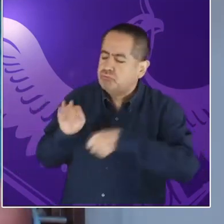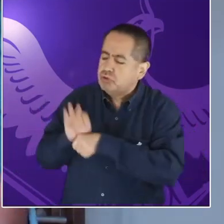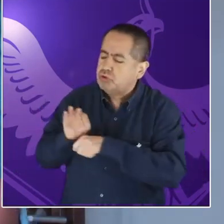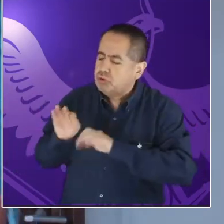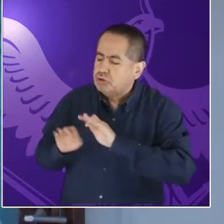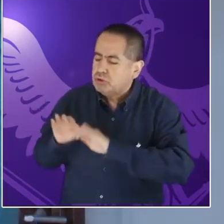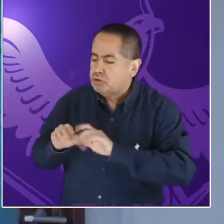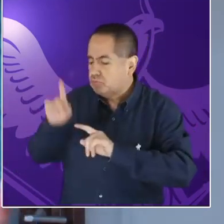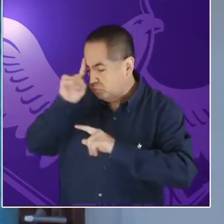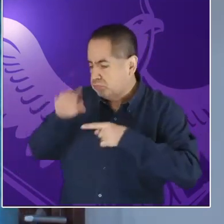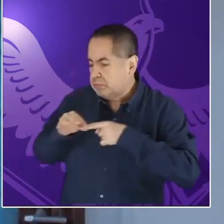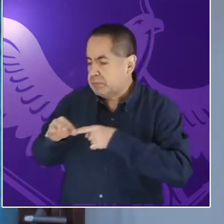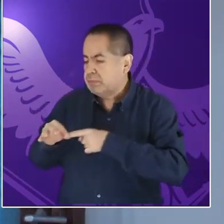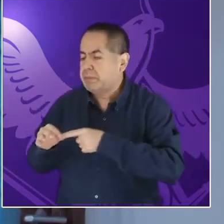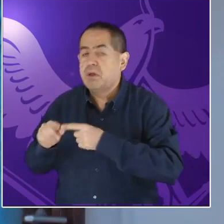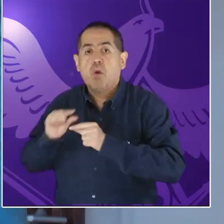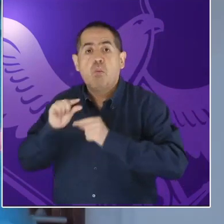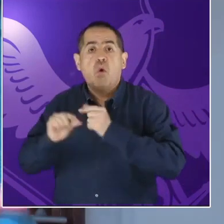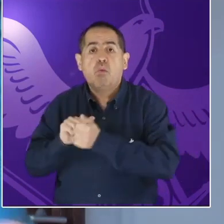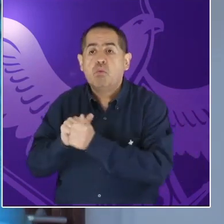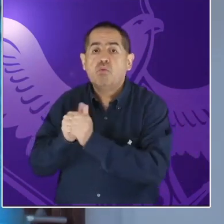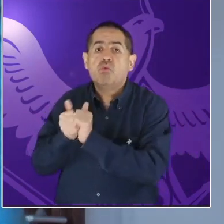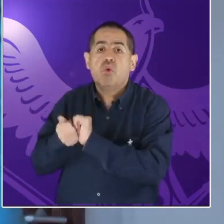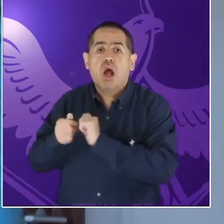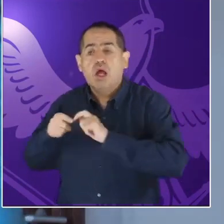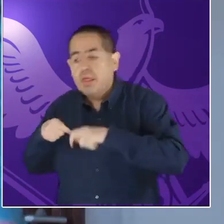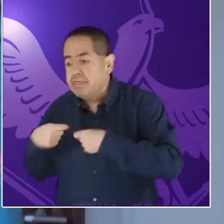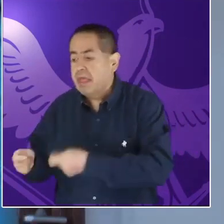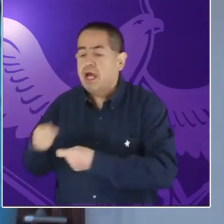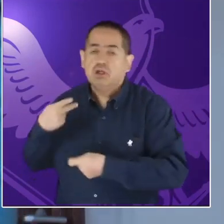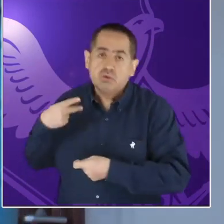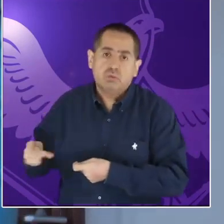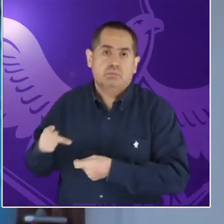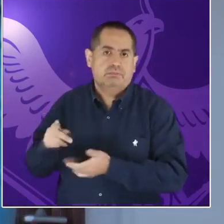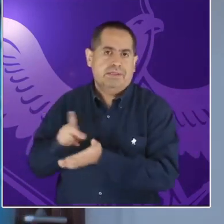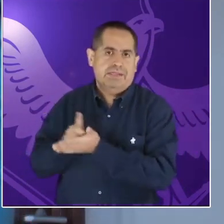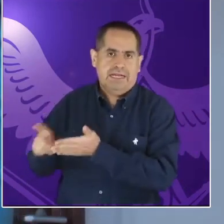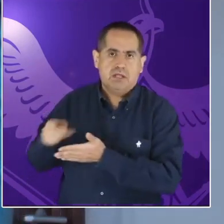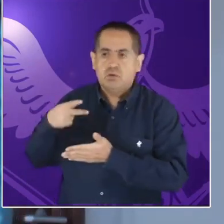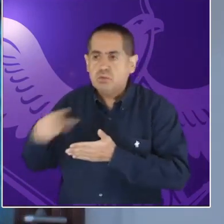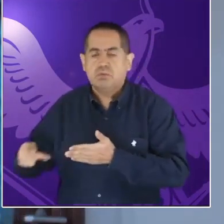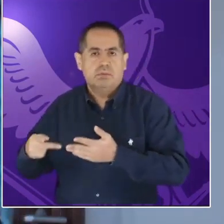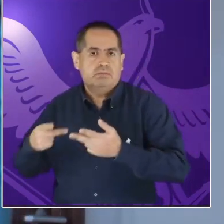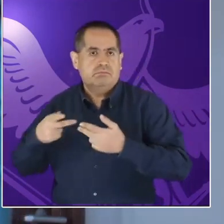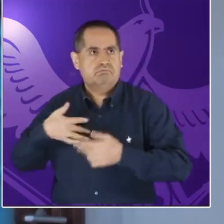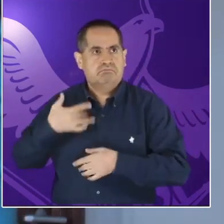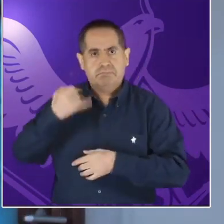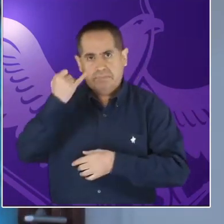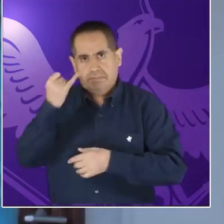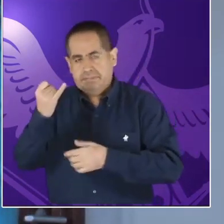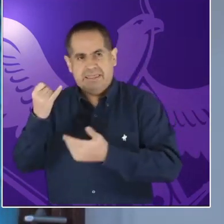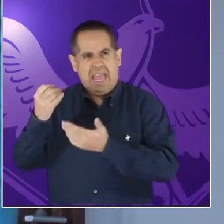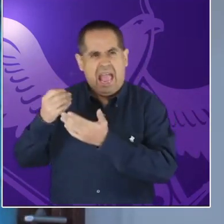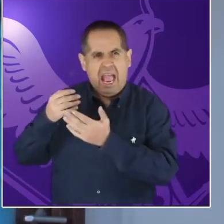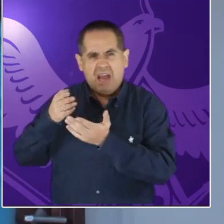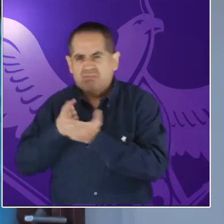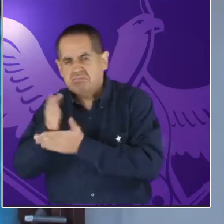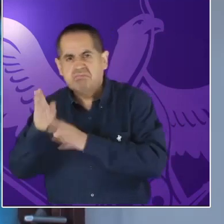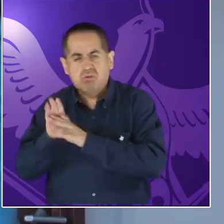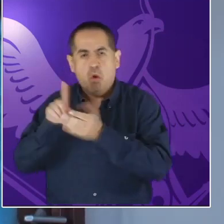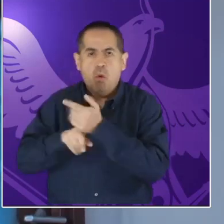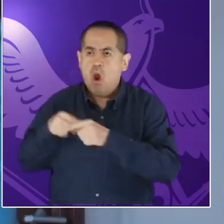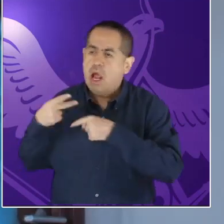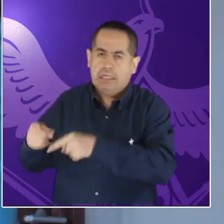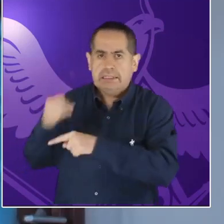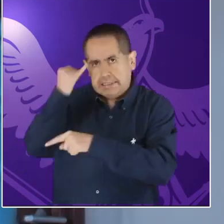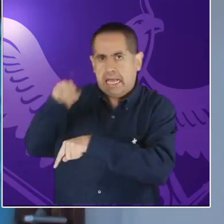ejercicio que realizan los progenitores respecto del niño y que engloba, como decía, derechos y deberes en relación a su persona y